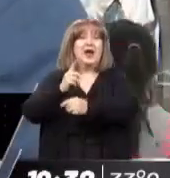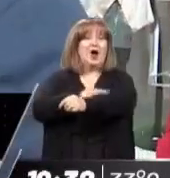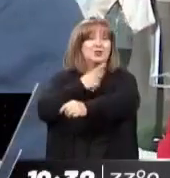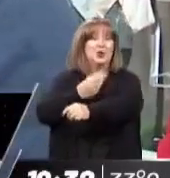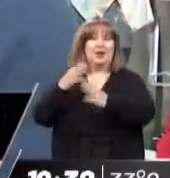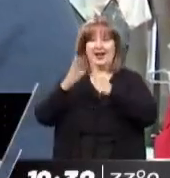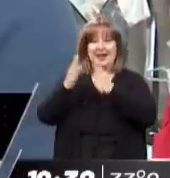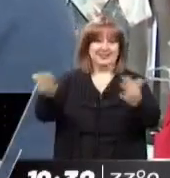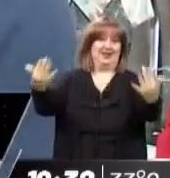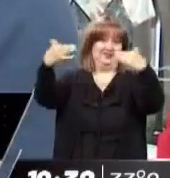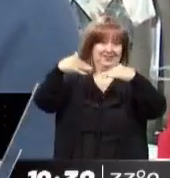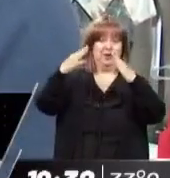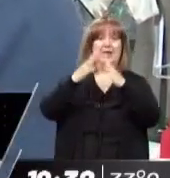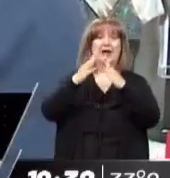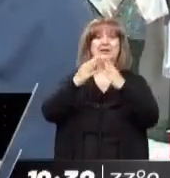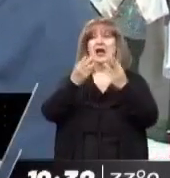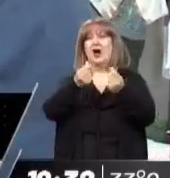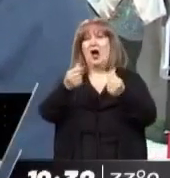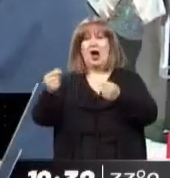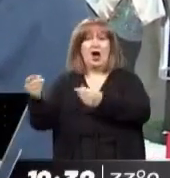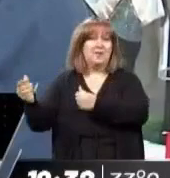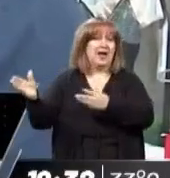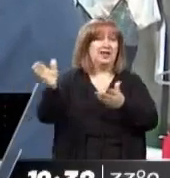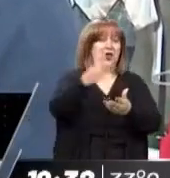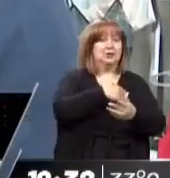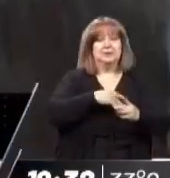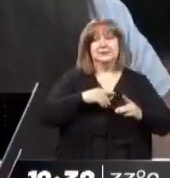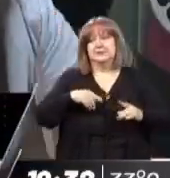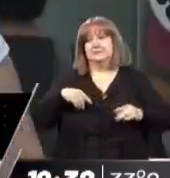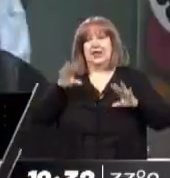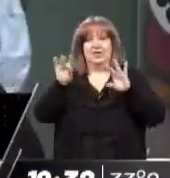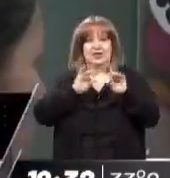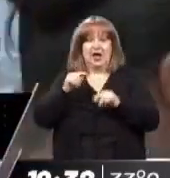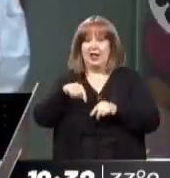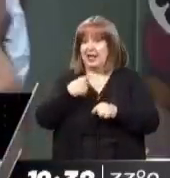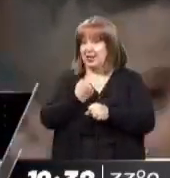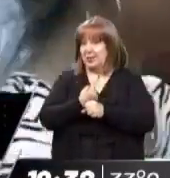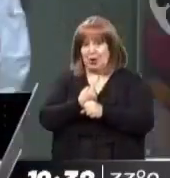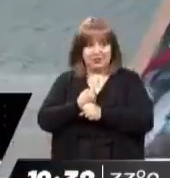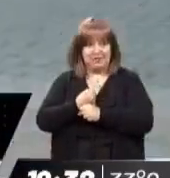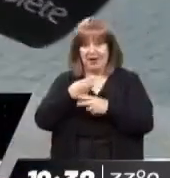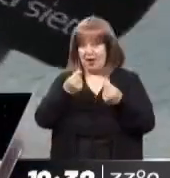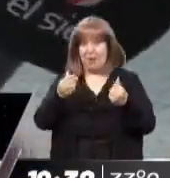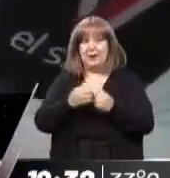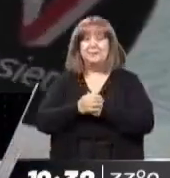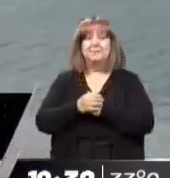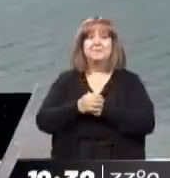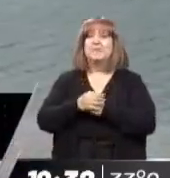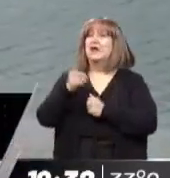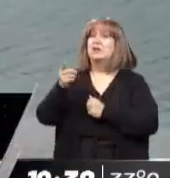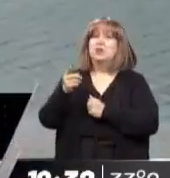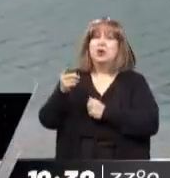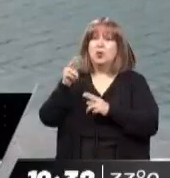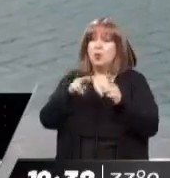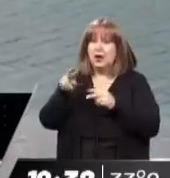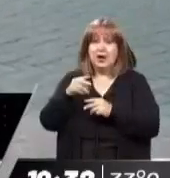la fiesta en casa y tratamos de comprarles a todos nuestros invitados. Este año no. ¿Andás buscando regalito para Navidad? No. ¿Este año no hay regalo?